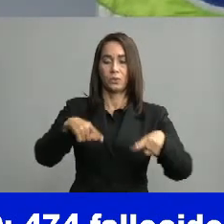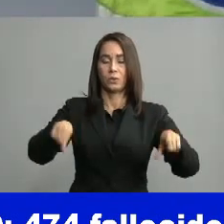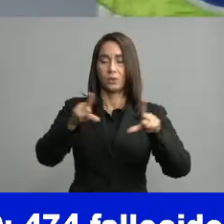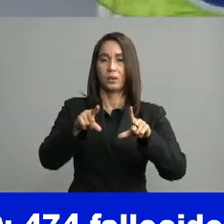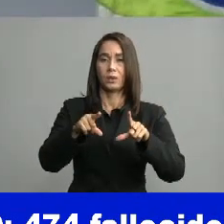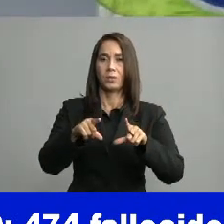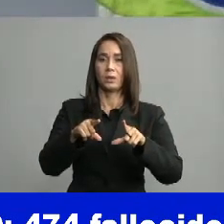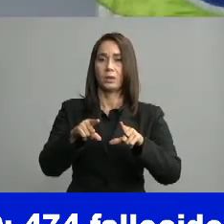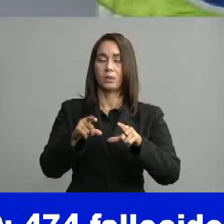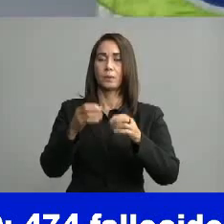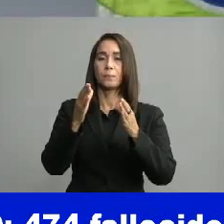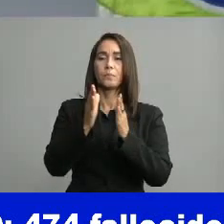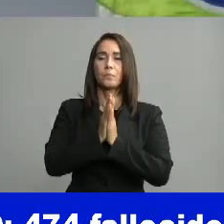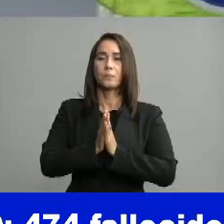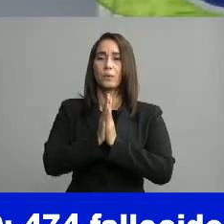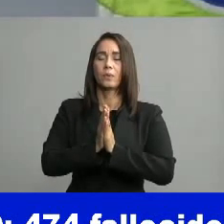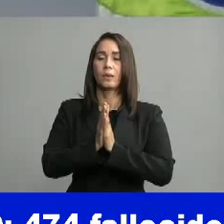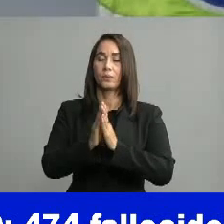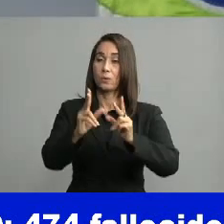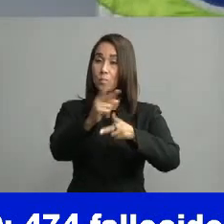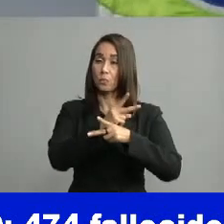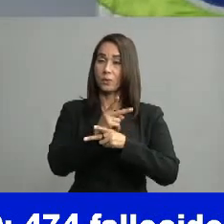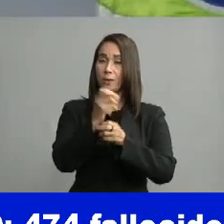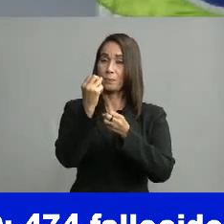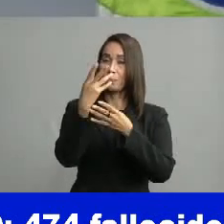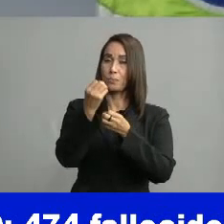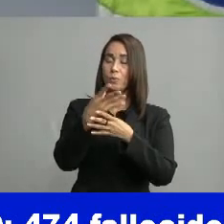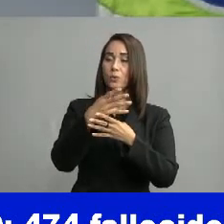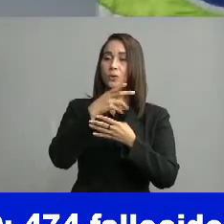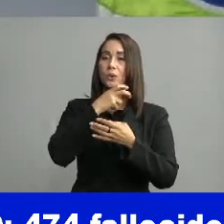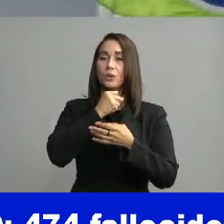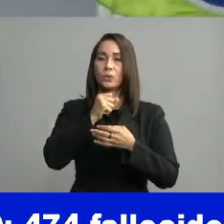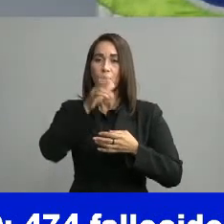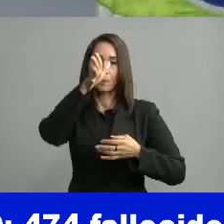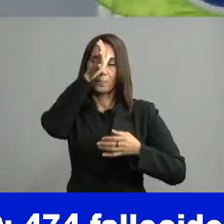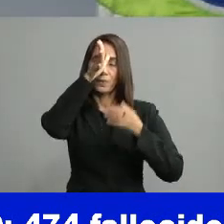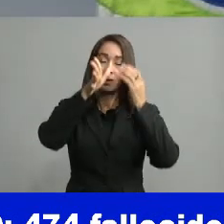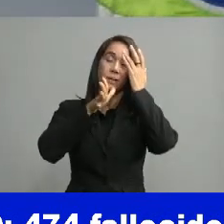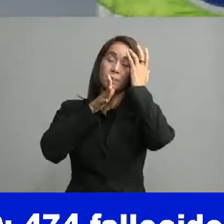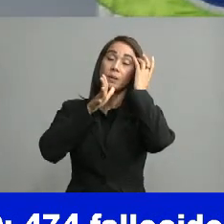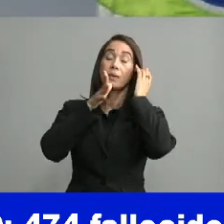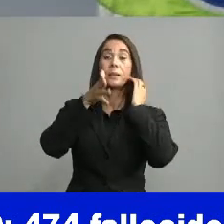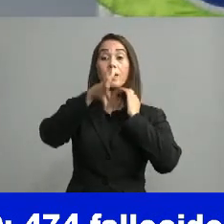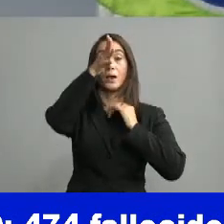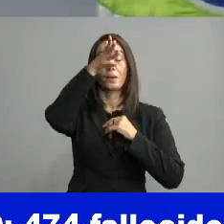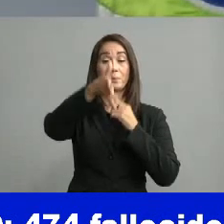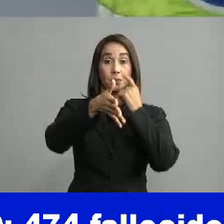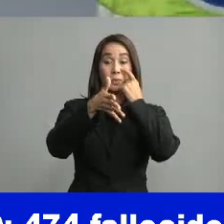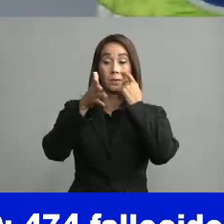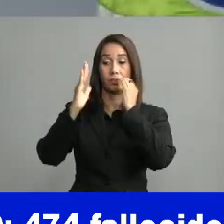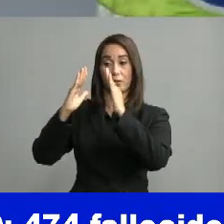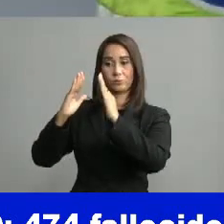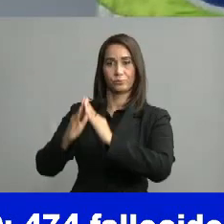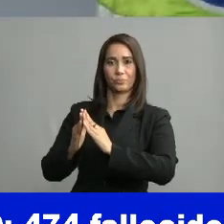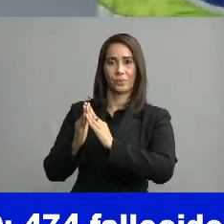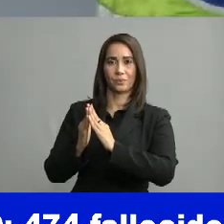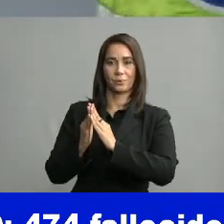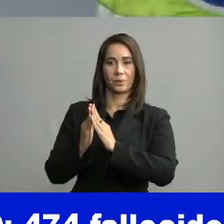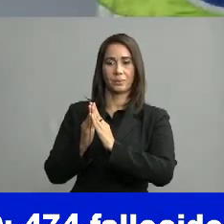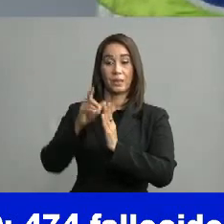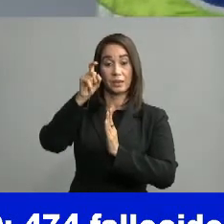a proteger a nuestros mayores, los padres y los abuelos que están en sus